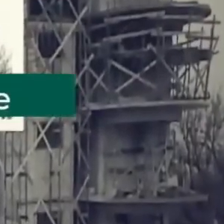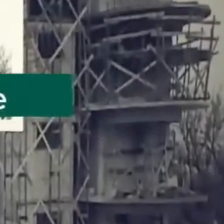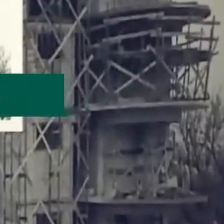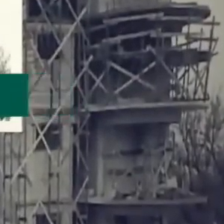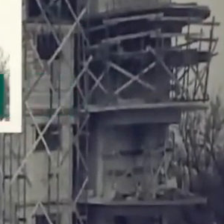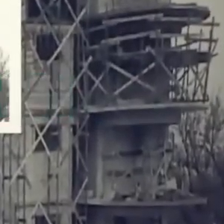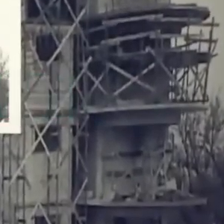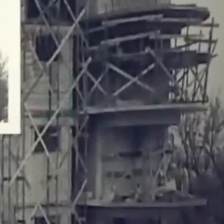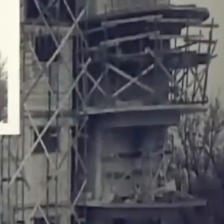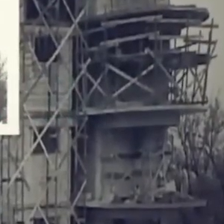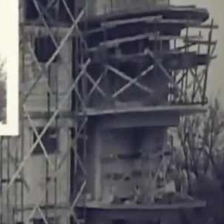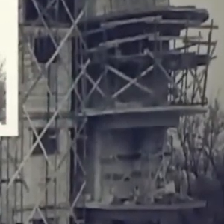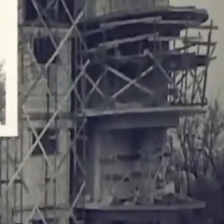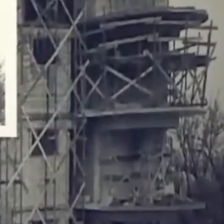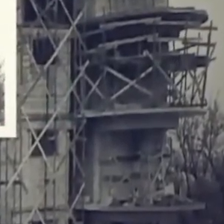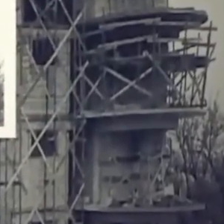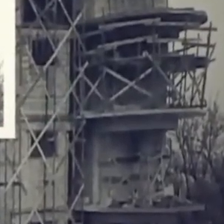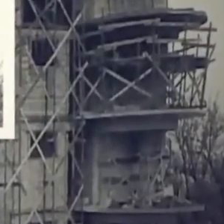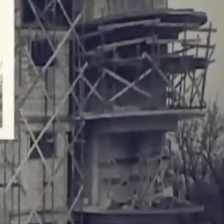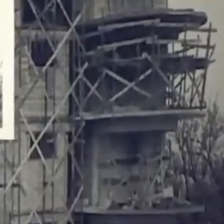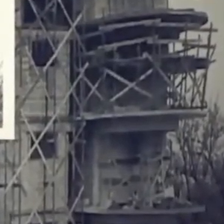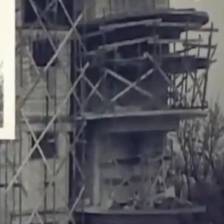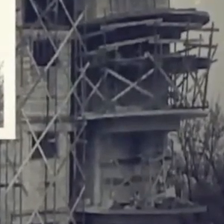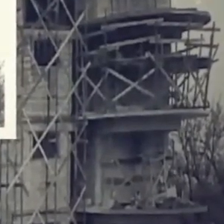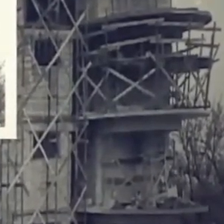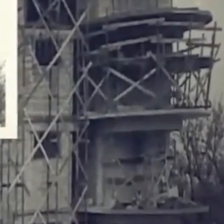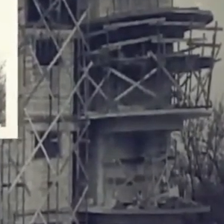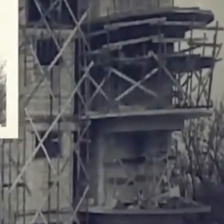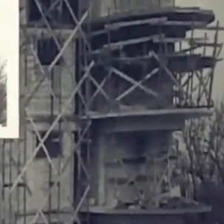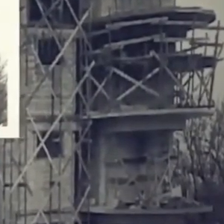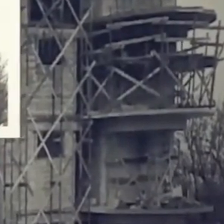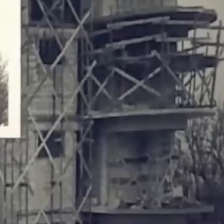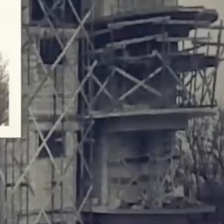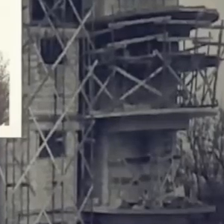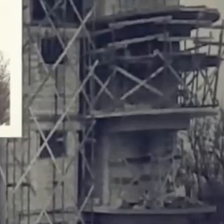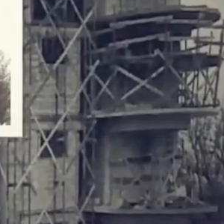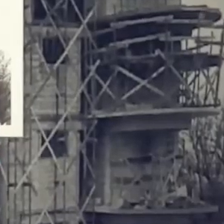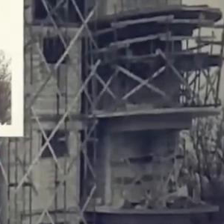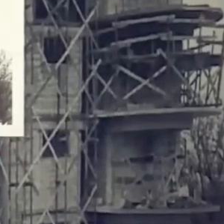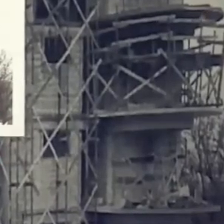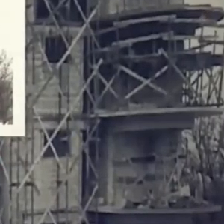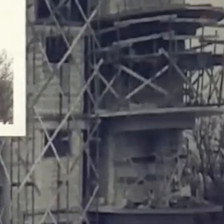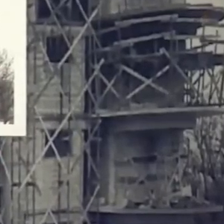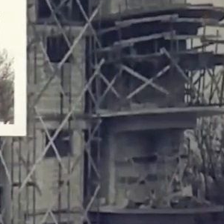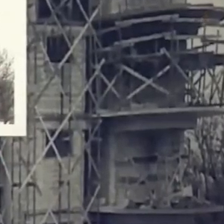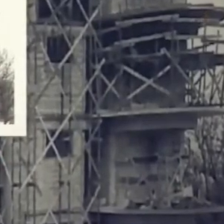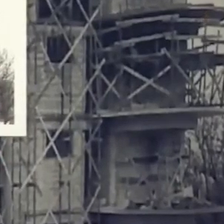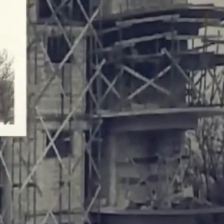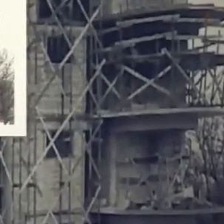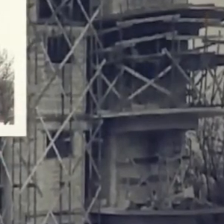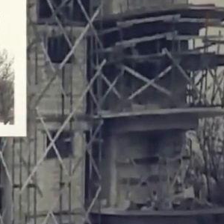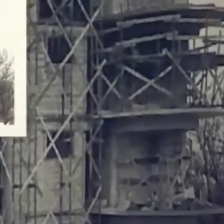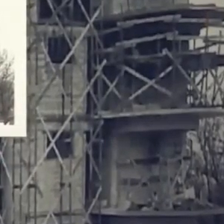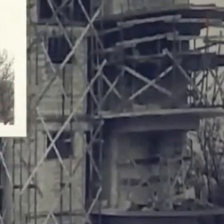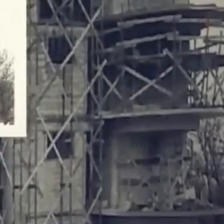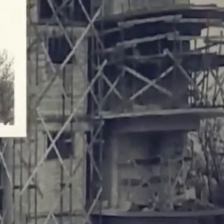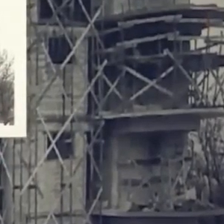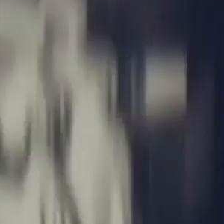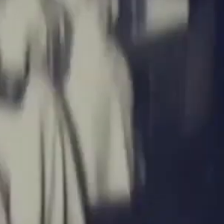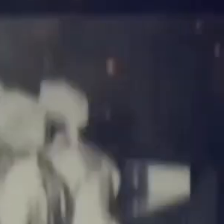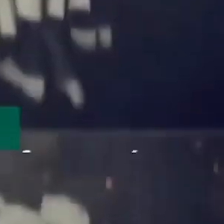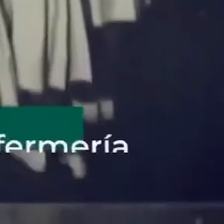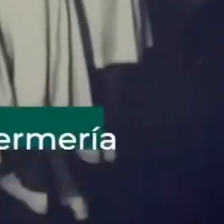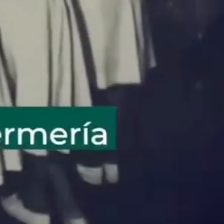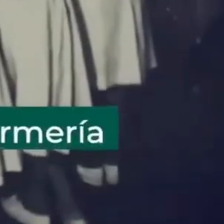extiende a todo el país. Los primeros estados en sumarse fueron Estado de México, Tlaxcala, Puebla, Jalisco, Veracruz y Nuevo León. La primera escuela